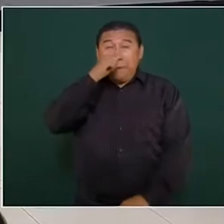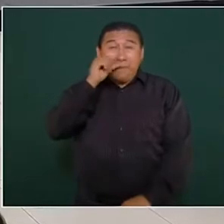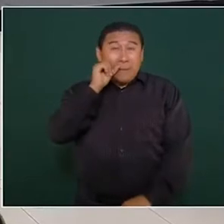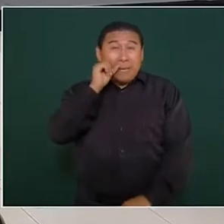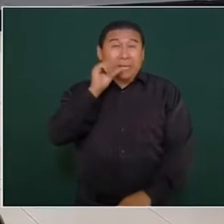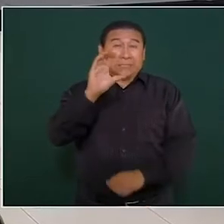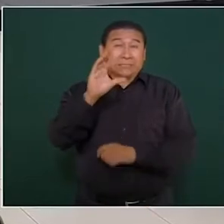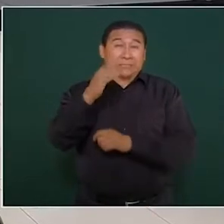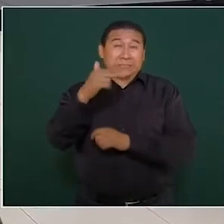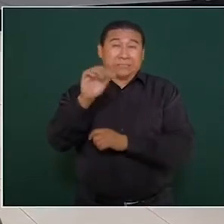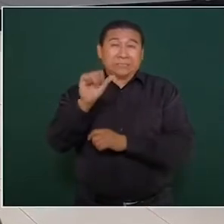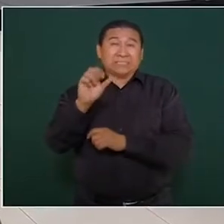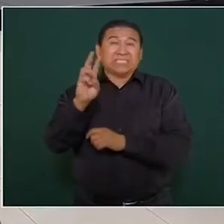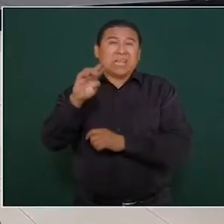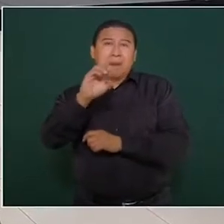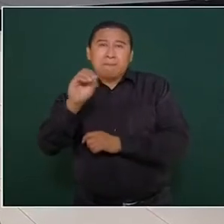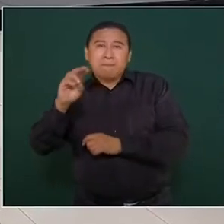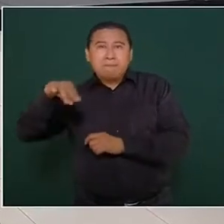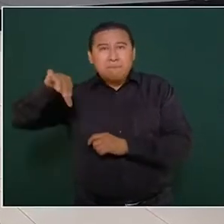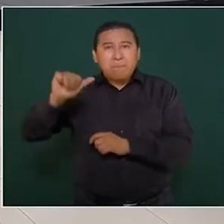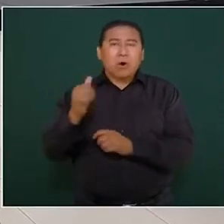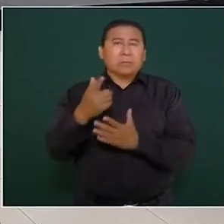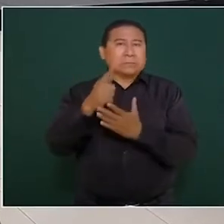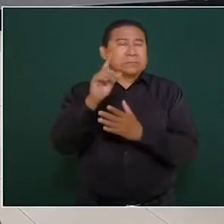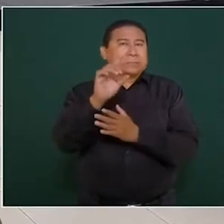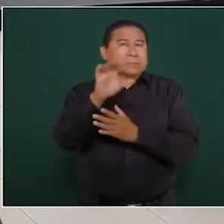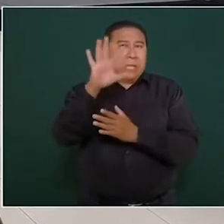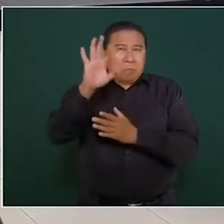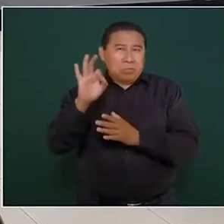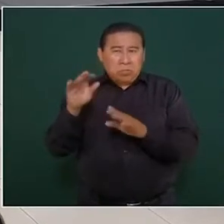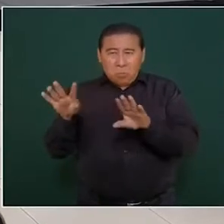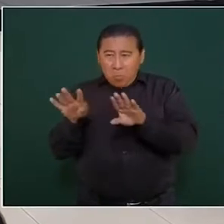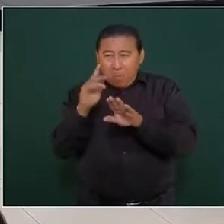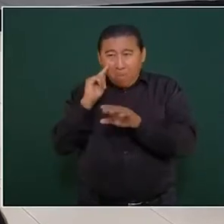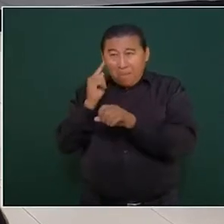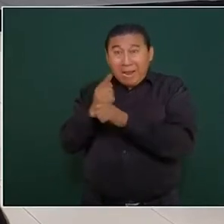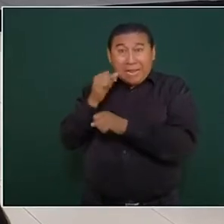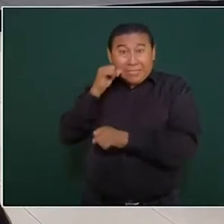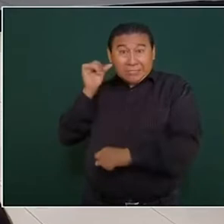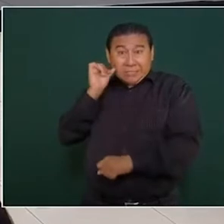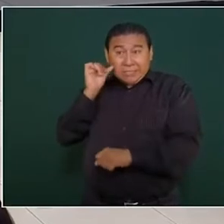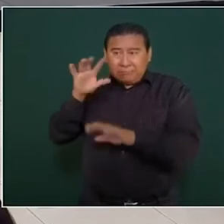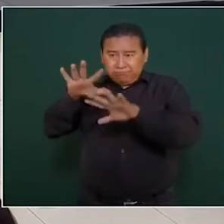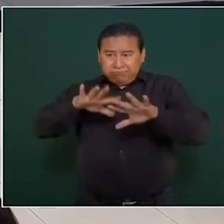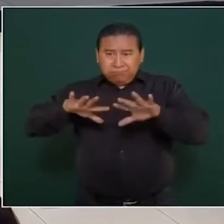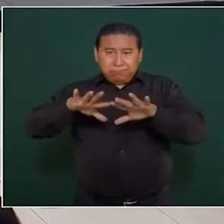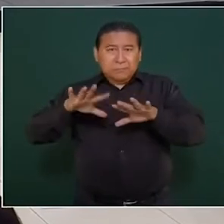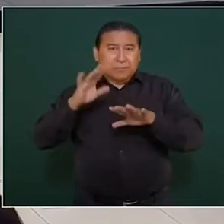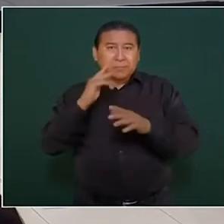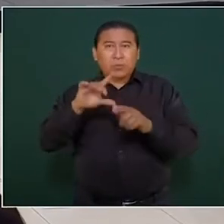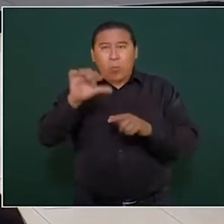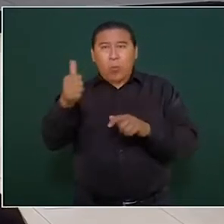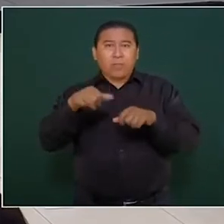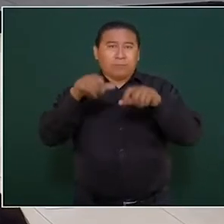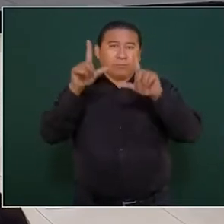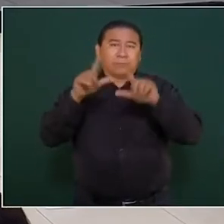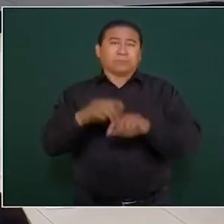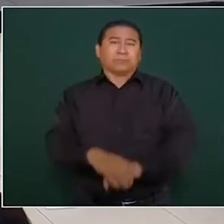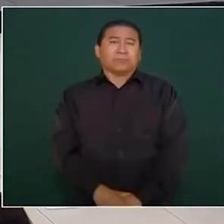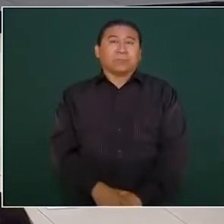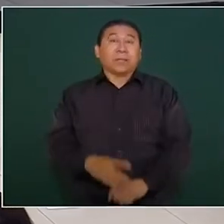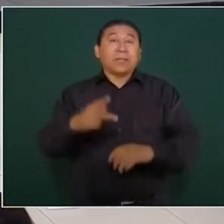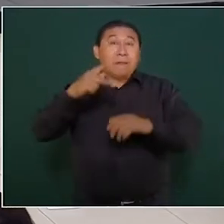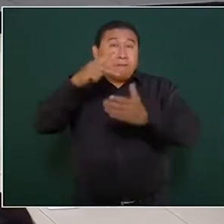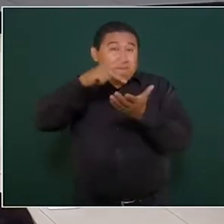chac mool más o menos un 5% de sargazo se detectó el día de ayer la que sigue por favor esto es en